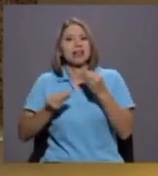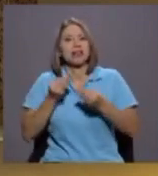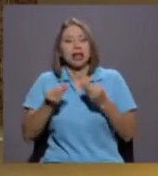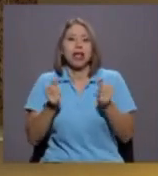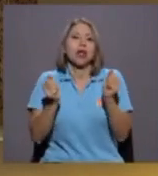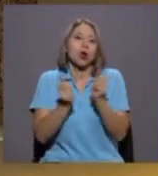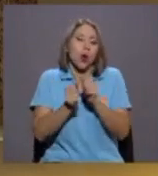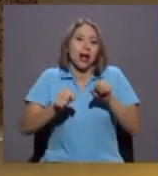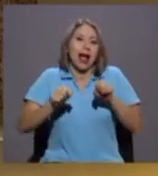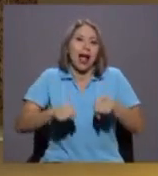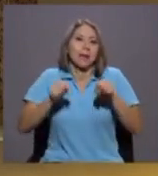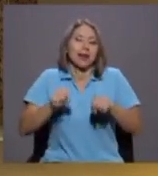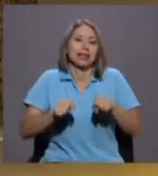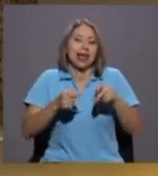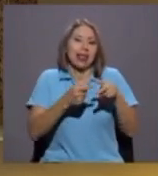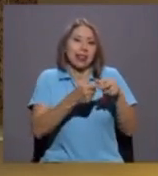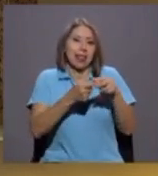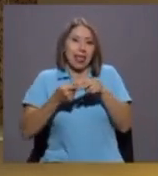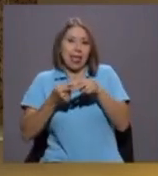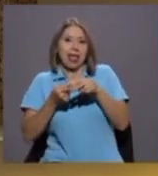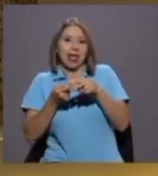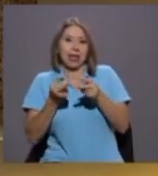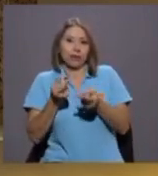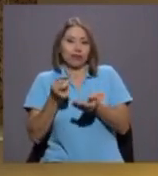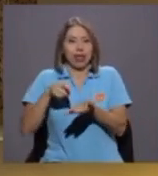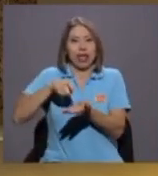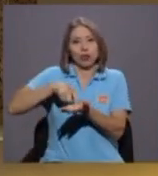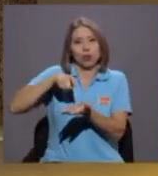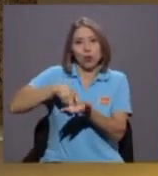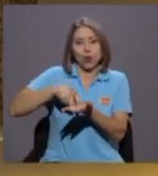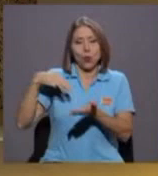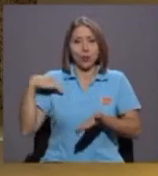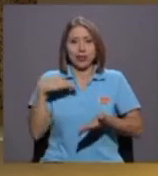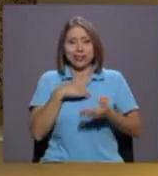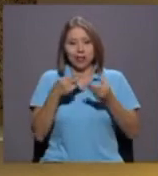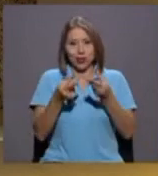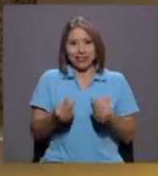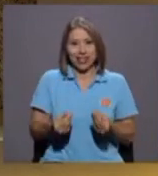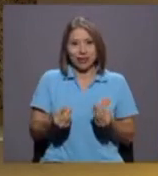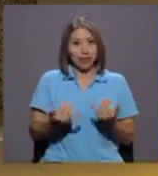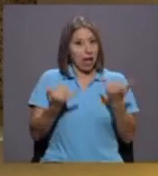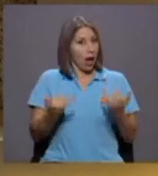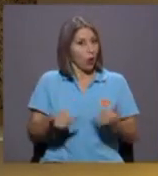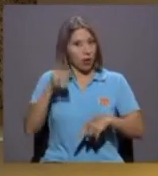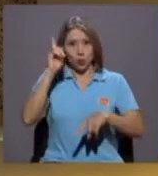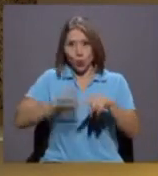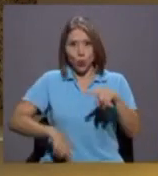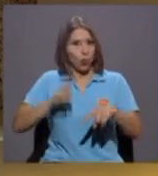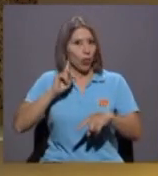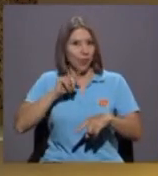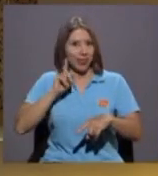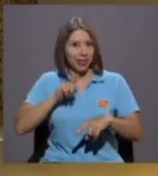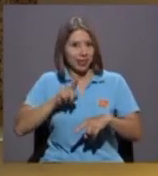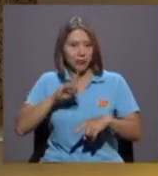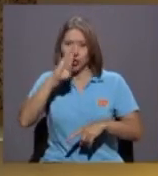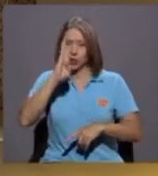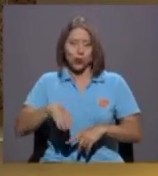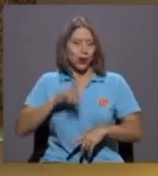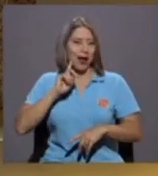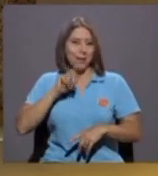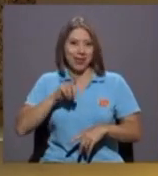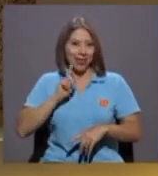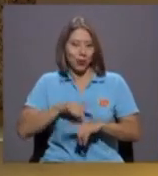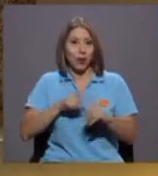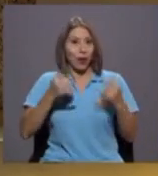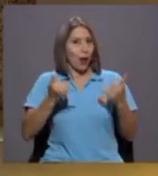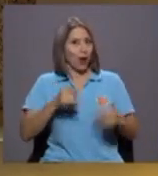endeudamiento del Ministerio de Hacienda. Y esta vez no puedo mentir, nunca miento sobre eso, pero no puedo mentir